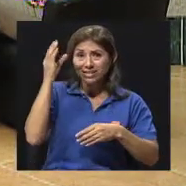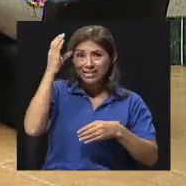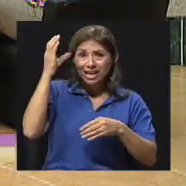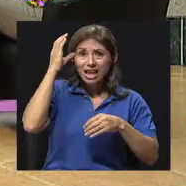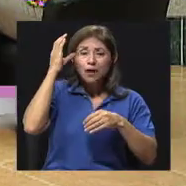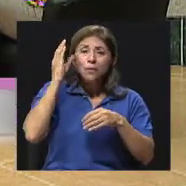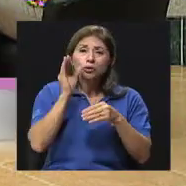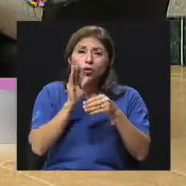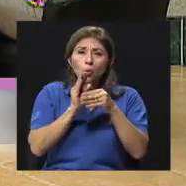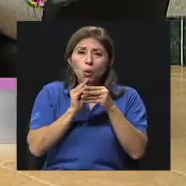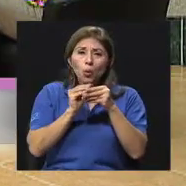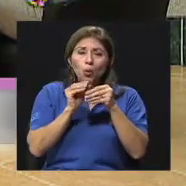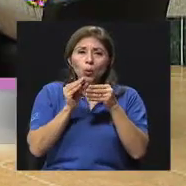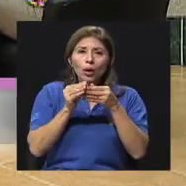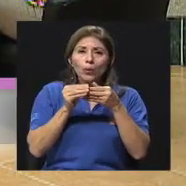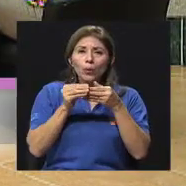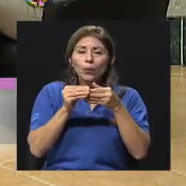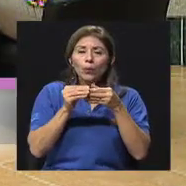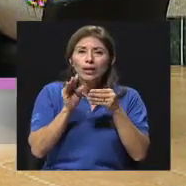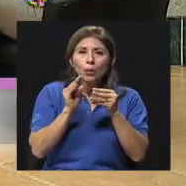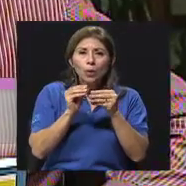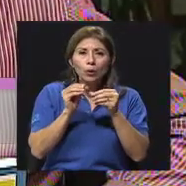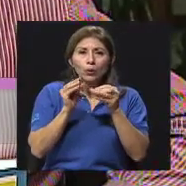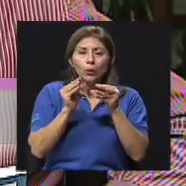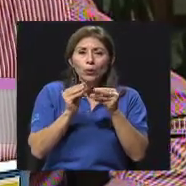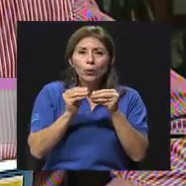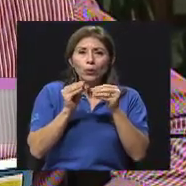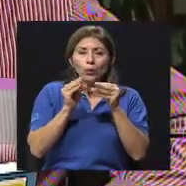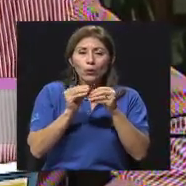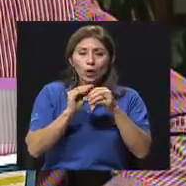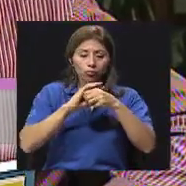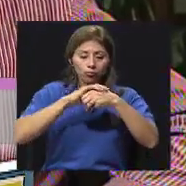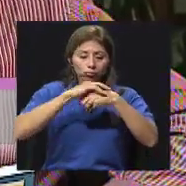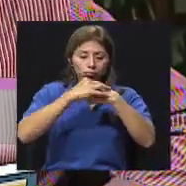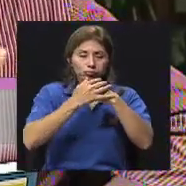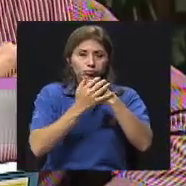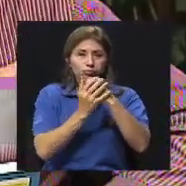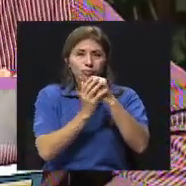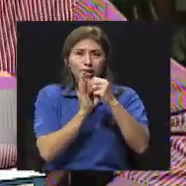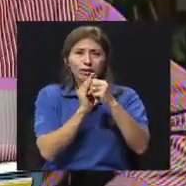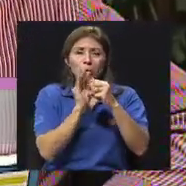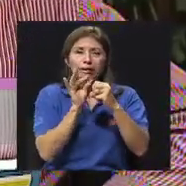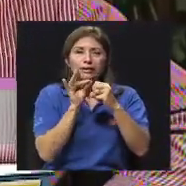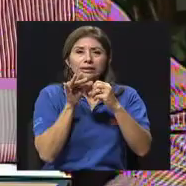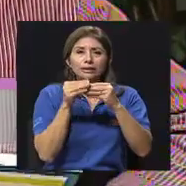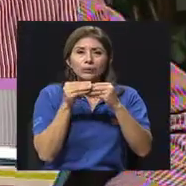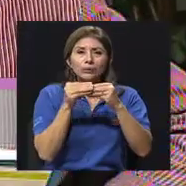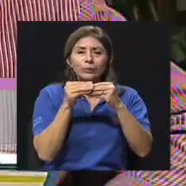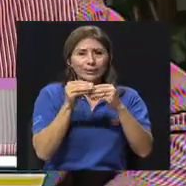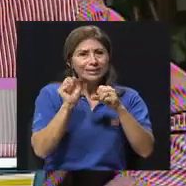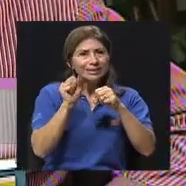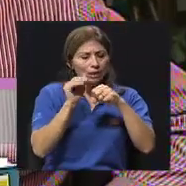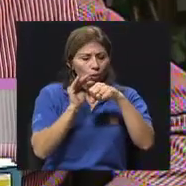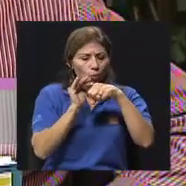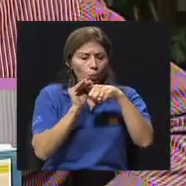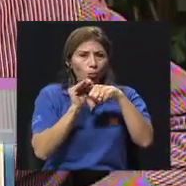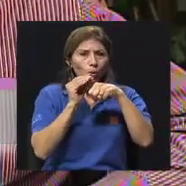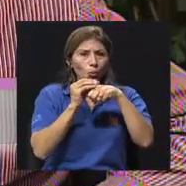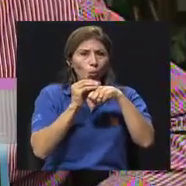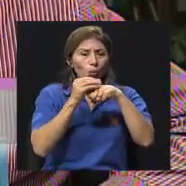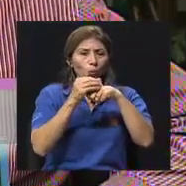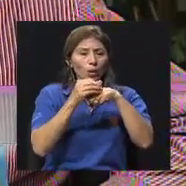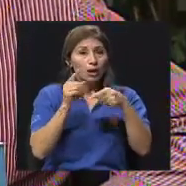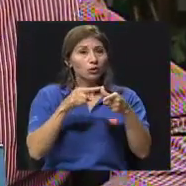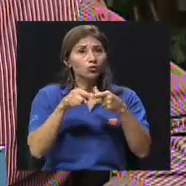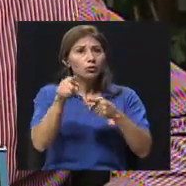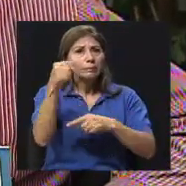tocar flácida, mantequilla. Eso es muy flácida. Si usted toca la masa, exacto, encefálica, pues es como tocar mantequilla. Se hunde, se hunden los